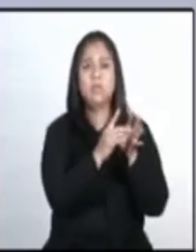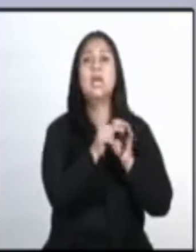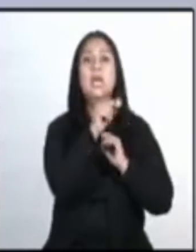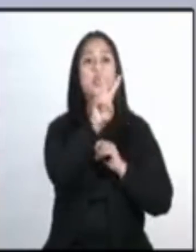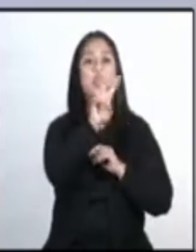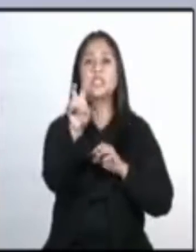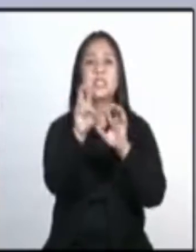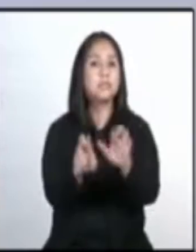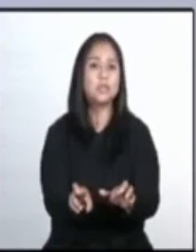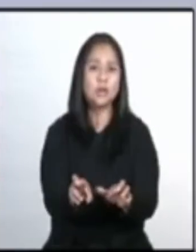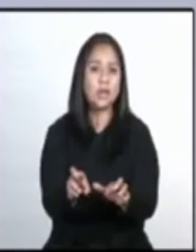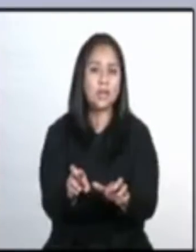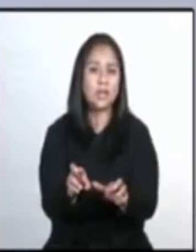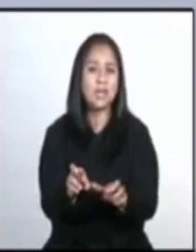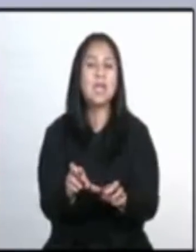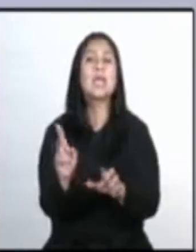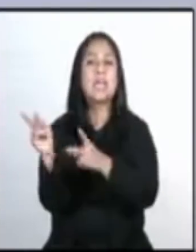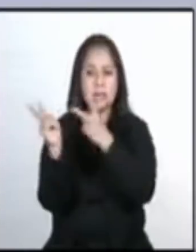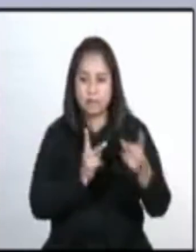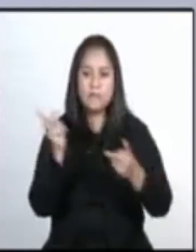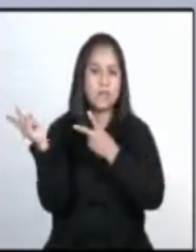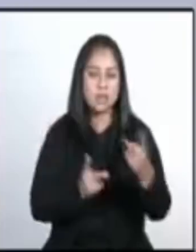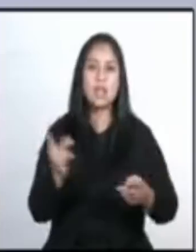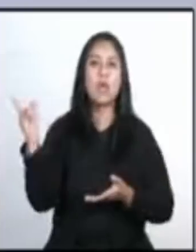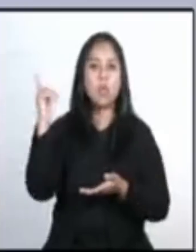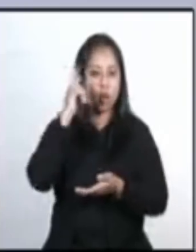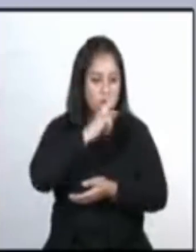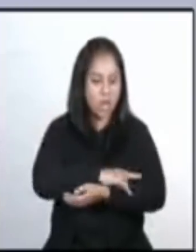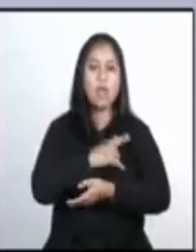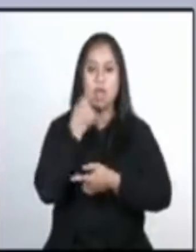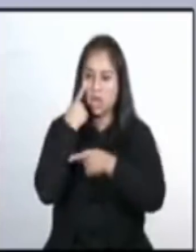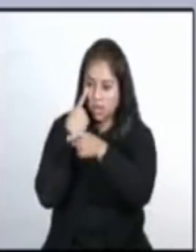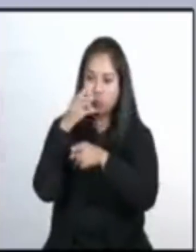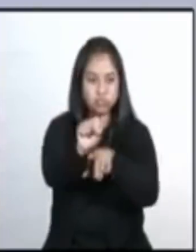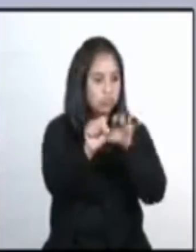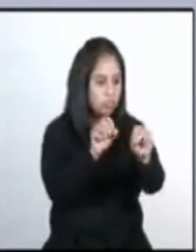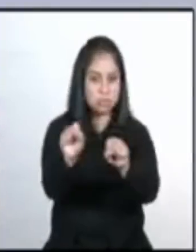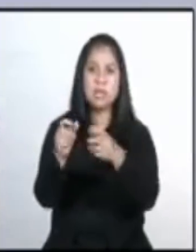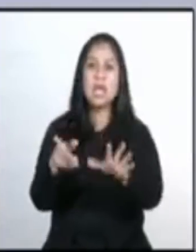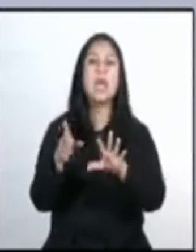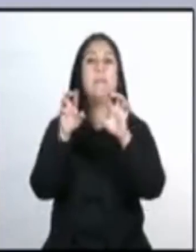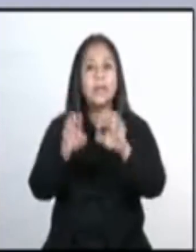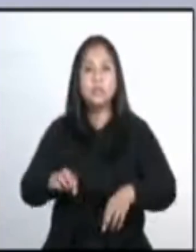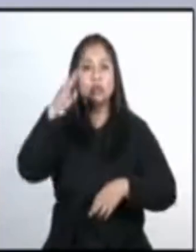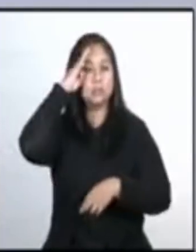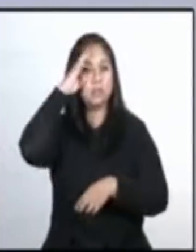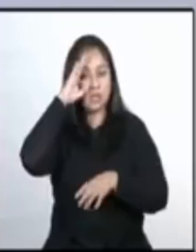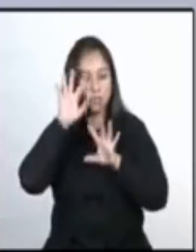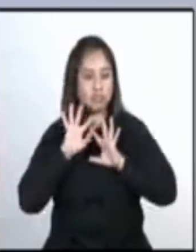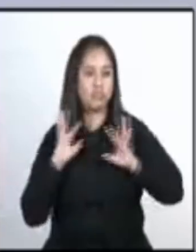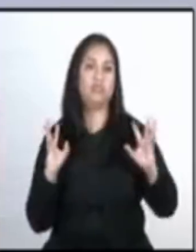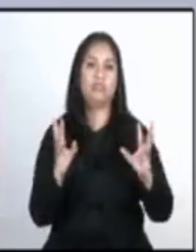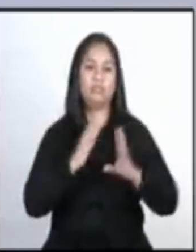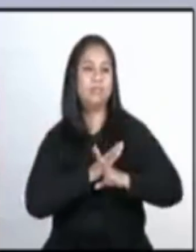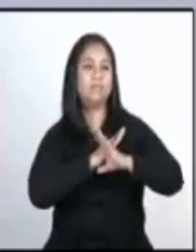200 personas que vinieron en vuelos que identificamos, que tenemos agentes de la policía custodiando y que